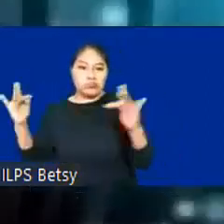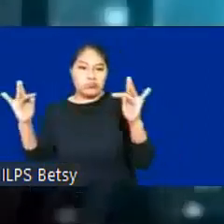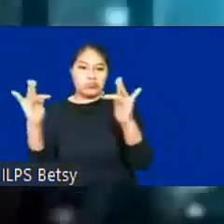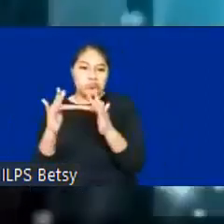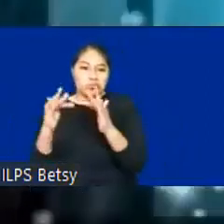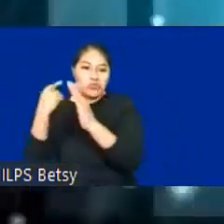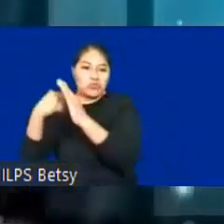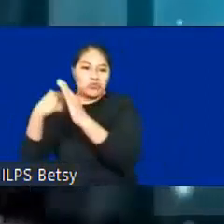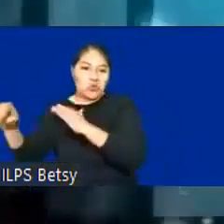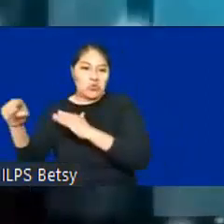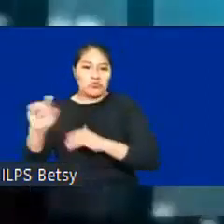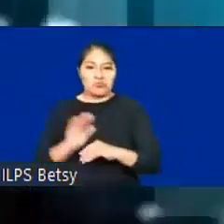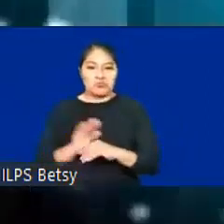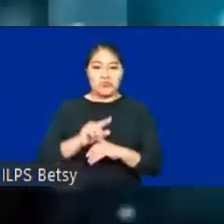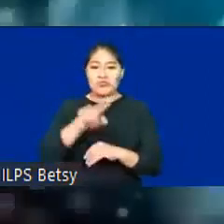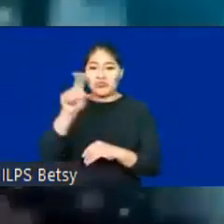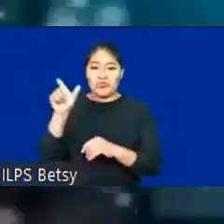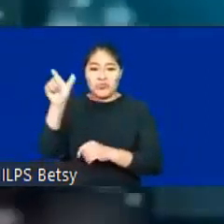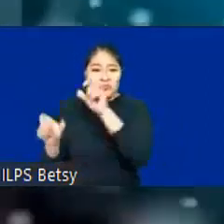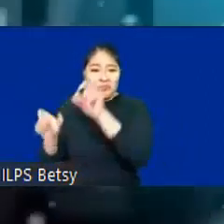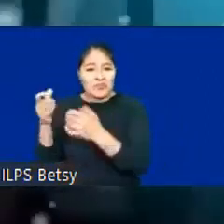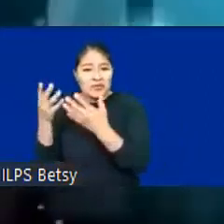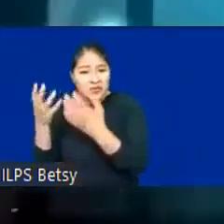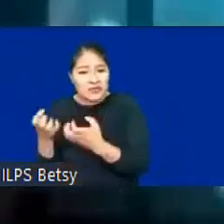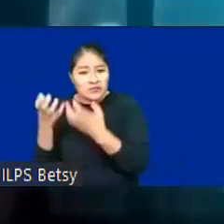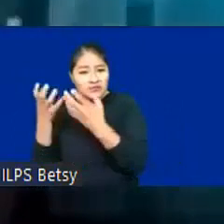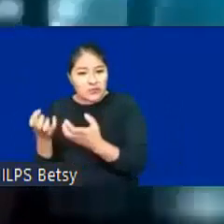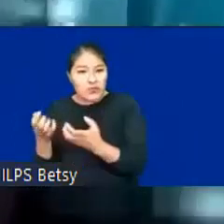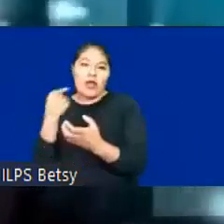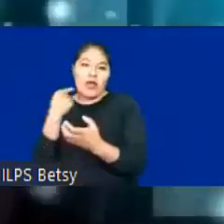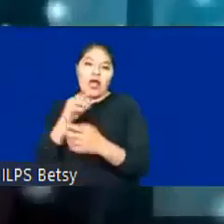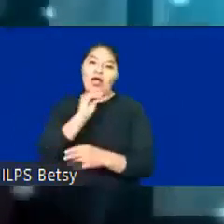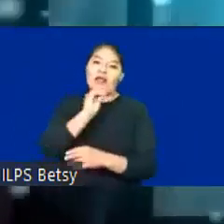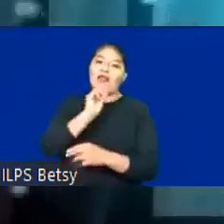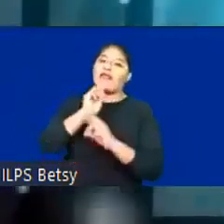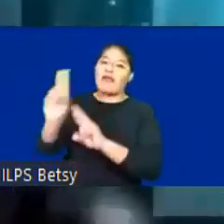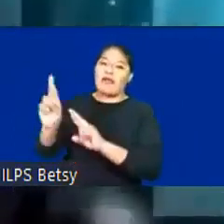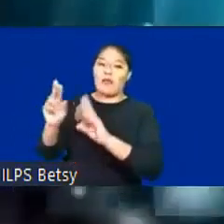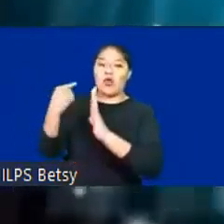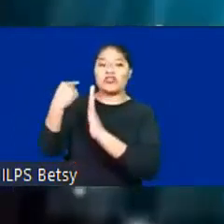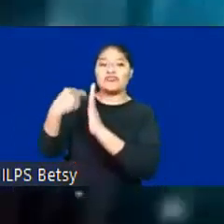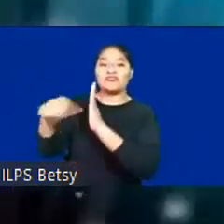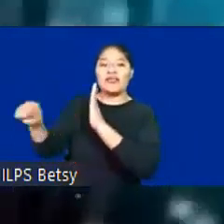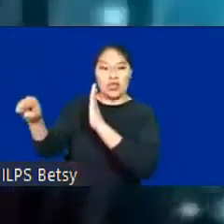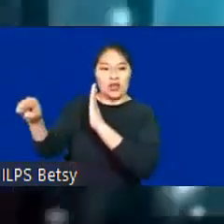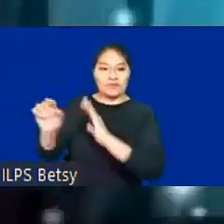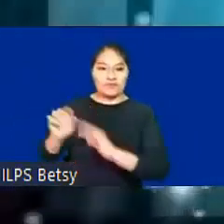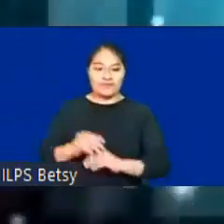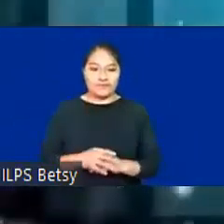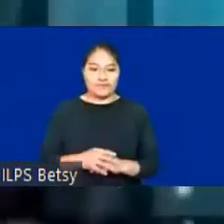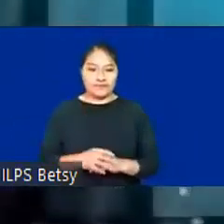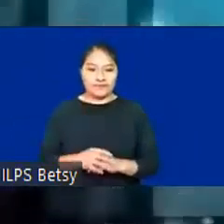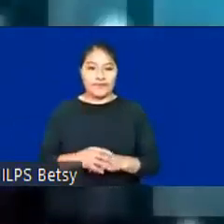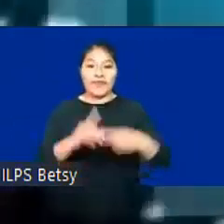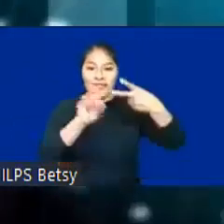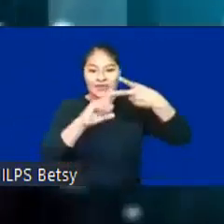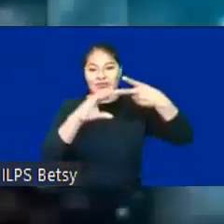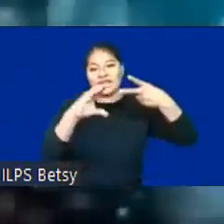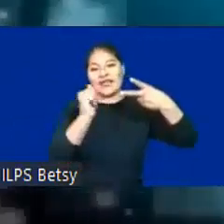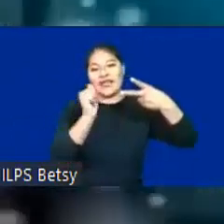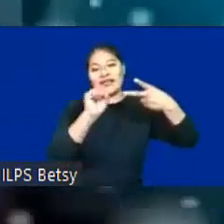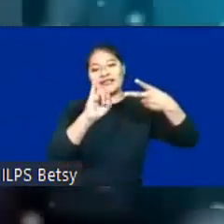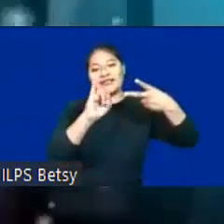ciudadano solicite va a poder ser notificado, digamos, a través de esta casilla electrónica. Ahora se notifica el correo